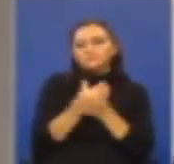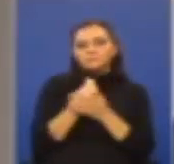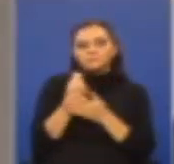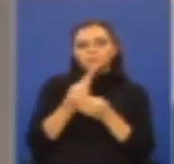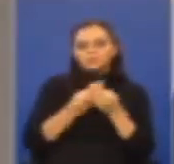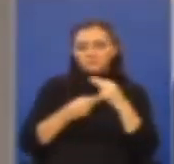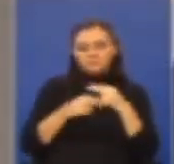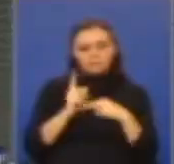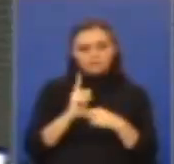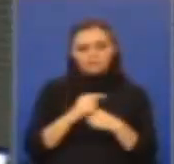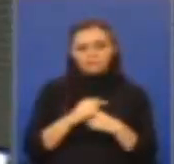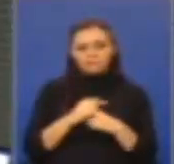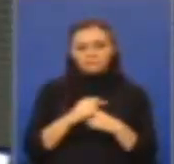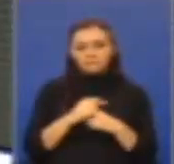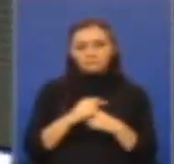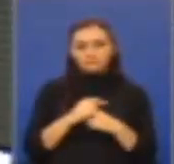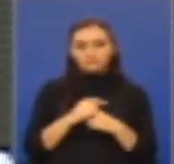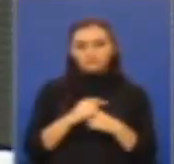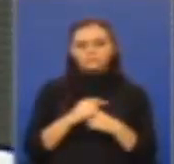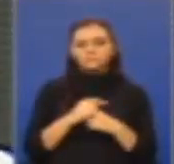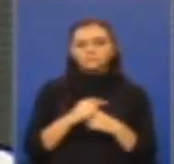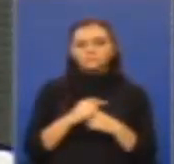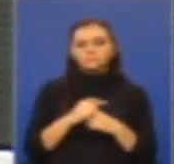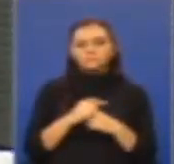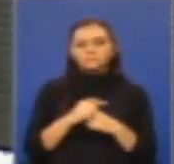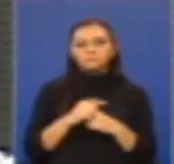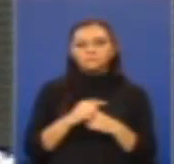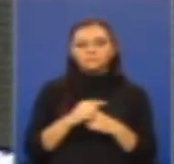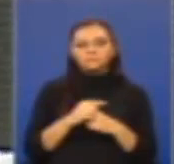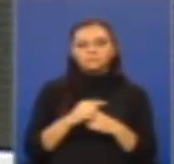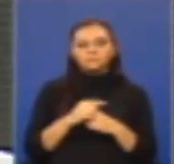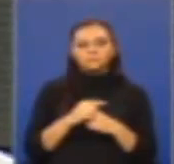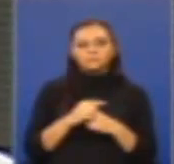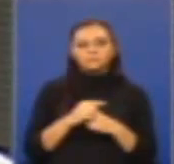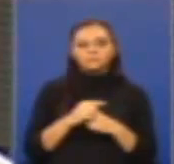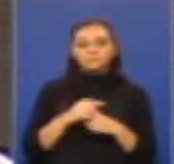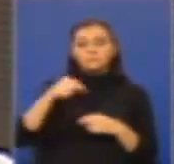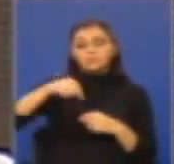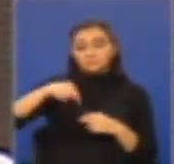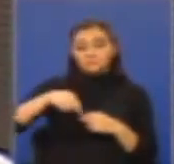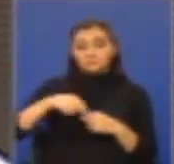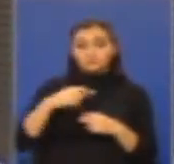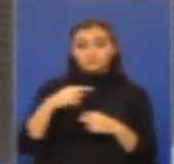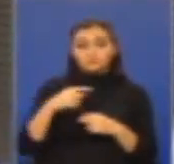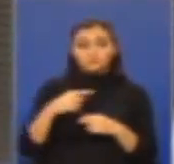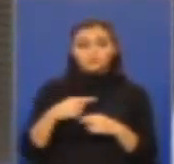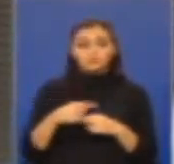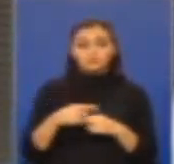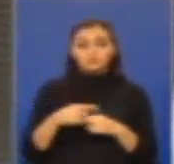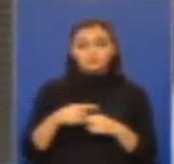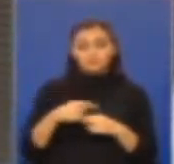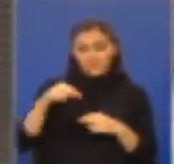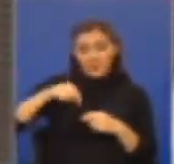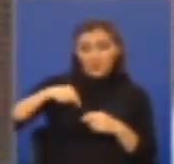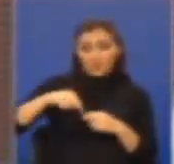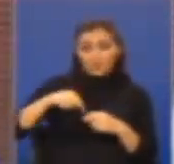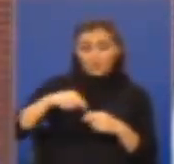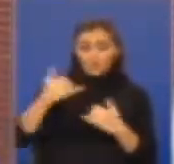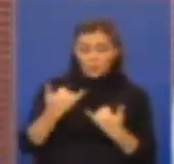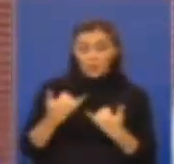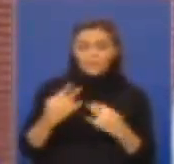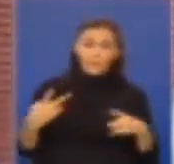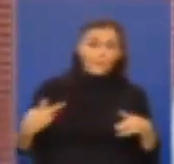esto es uno de los espacios donde yo creo que en ningún lugar estamos peor que antes, estamos mejor que